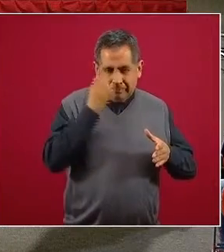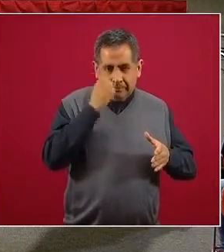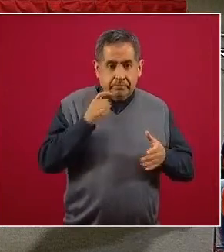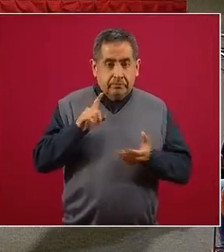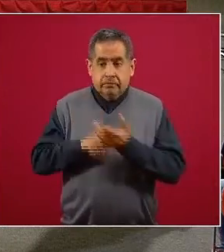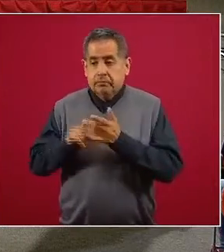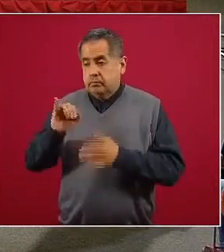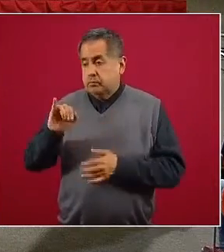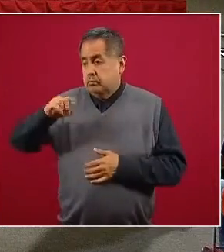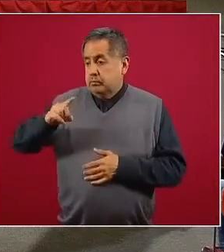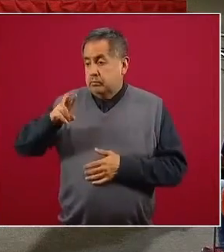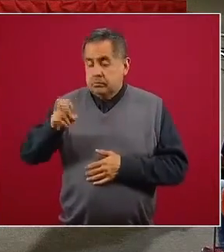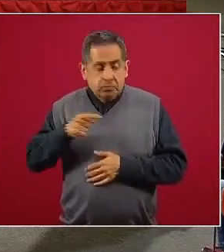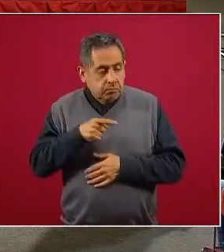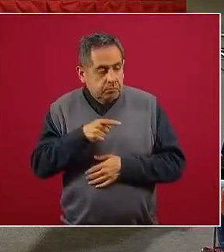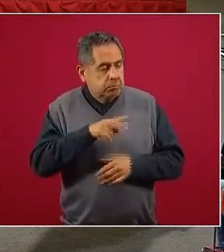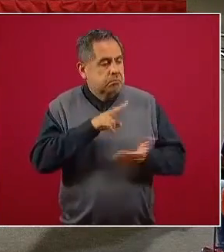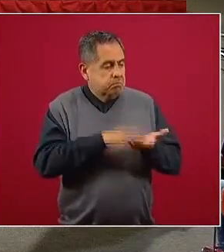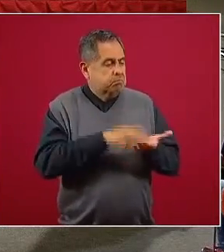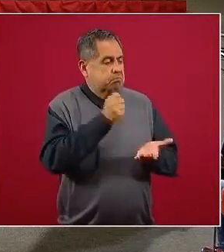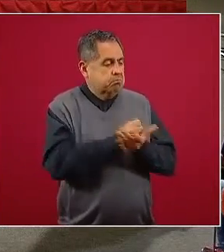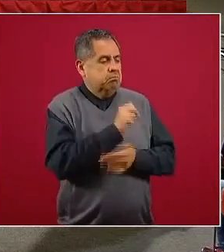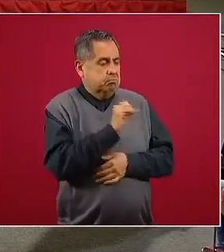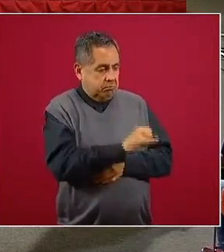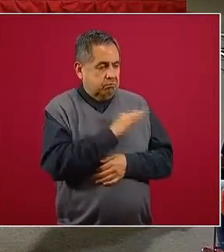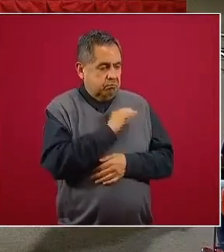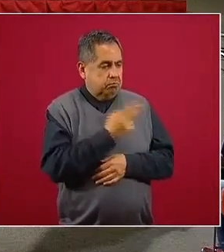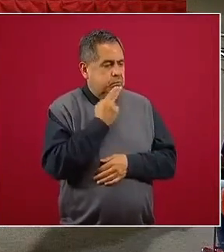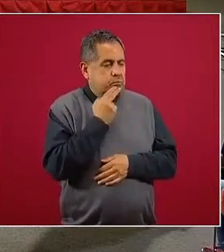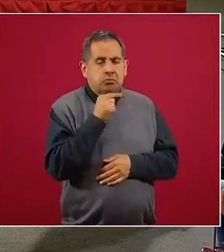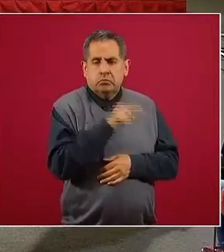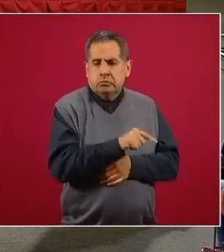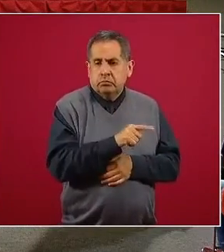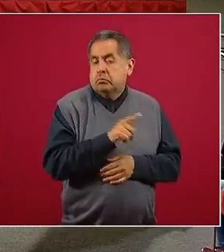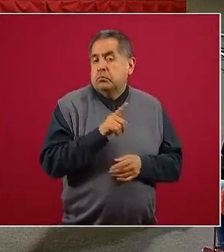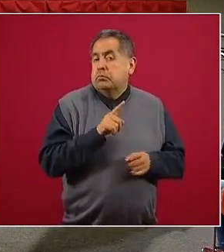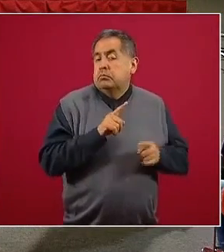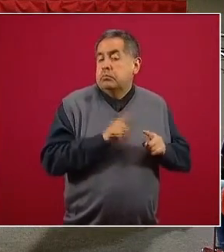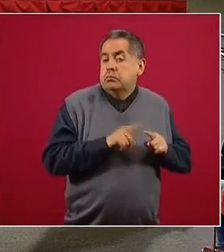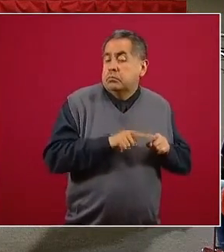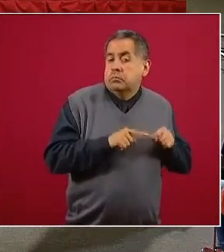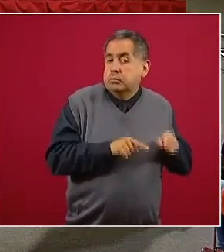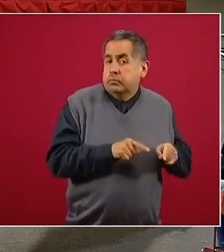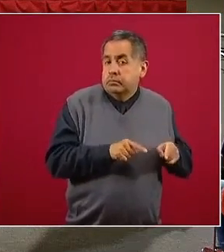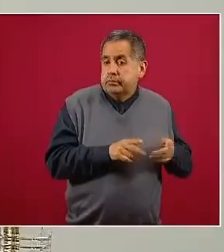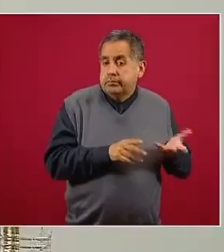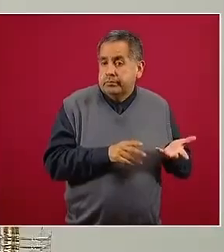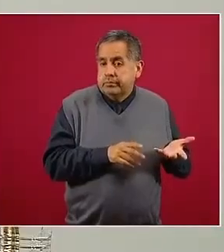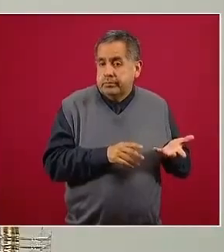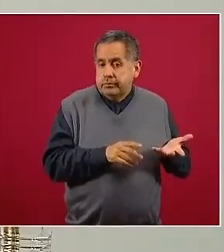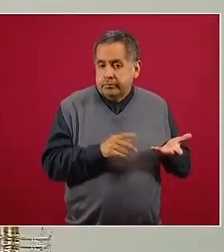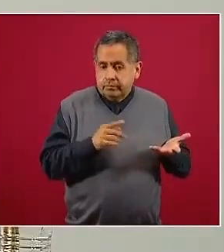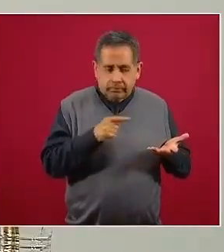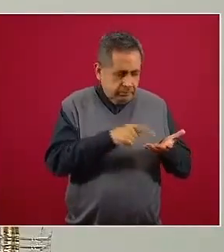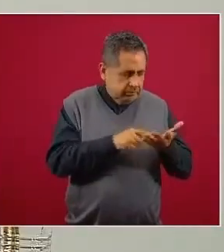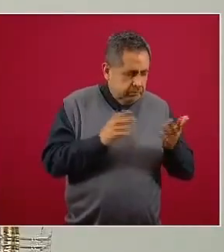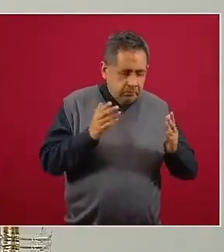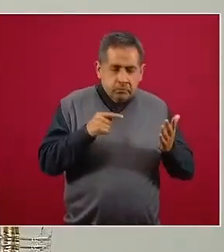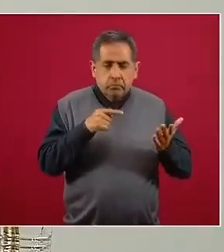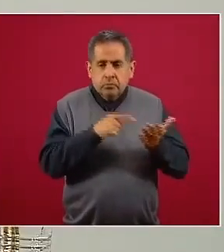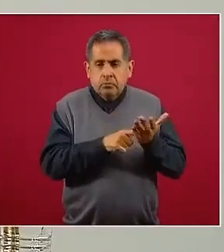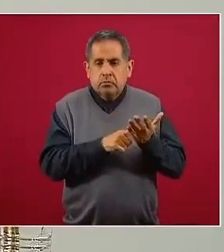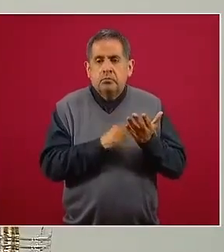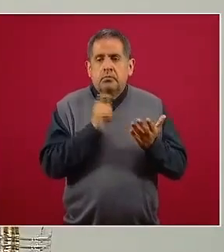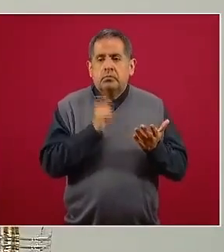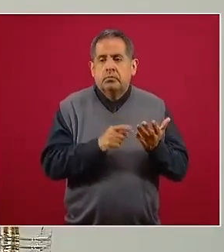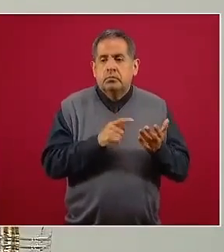INDRE ha validado y en su momento emitido, lógicamente una valoración comparativa de